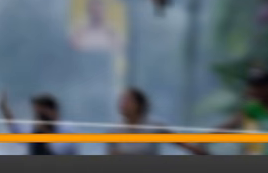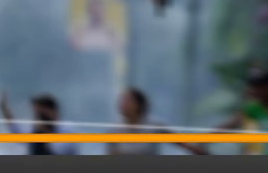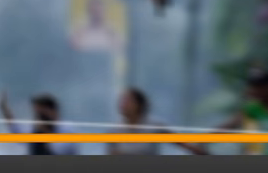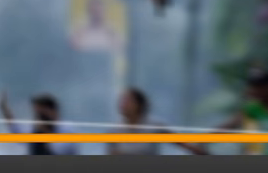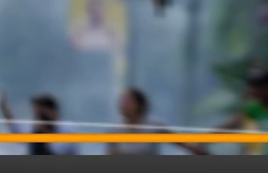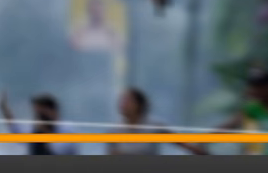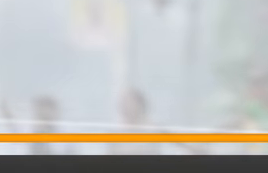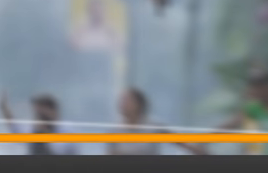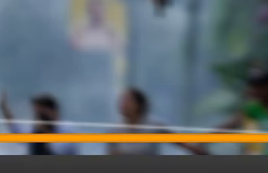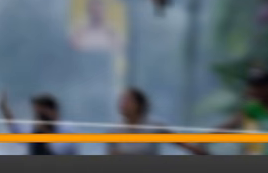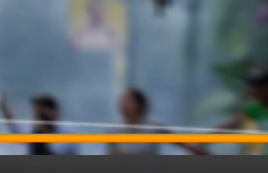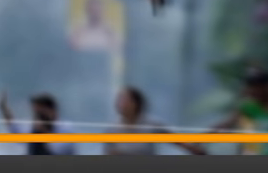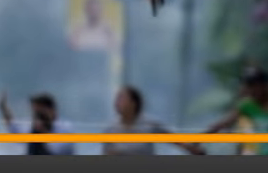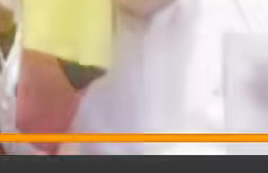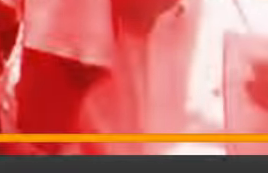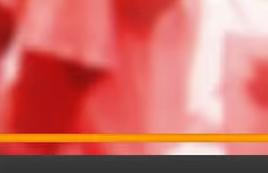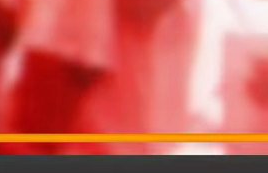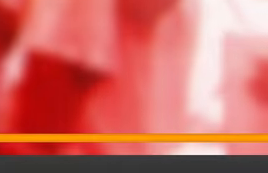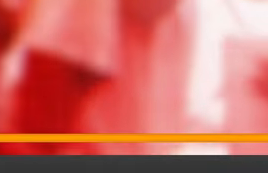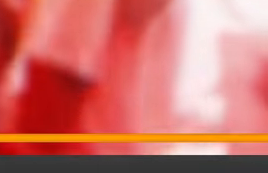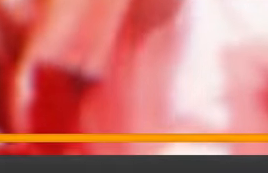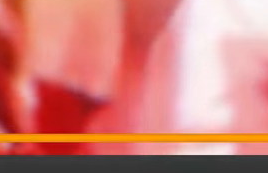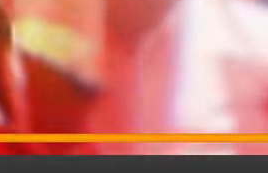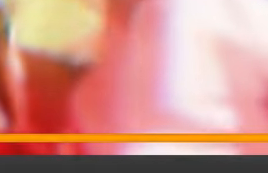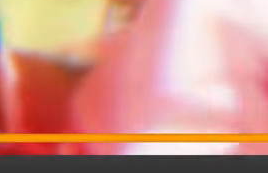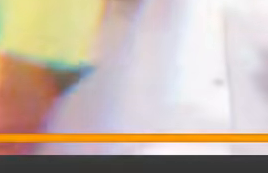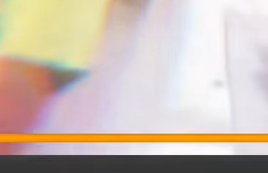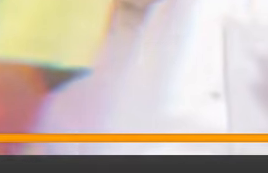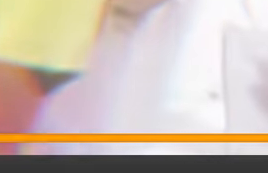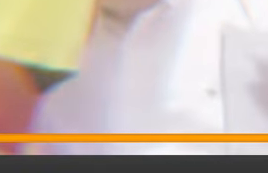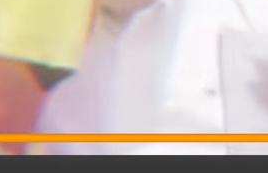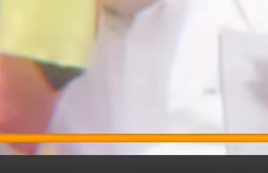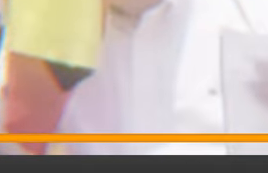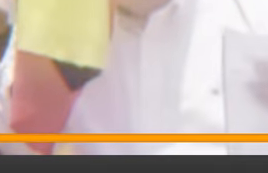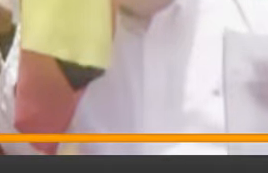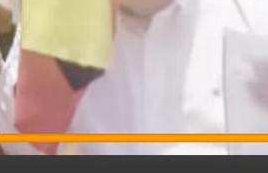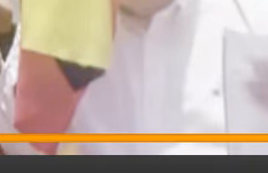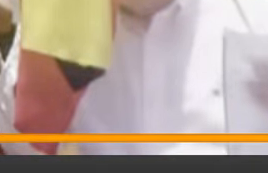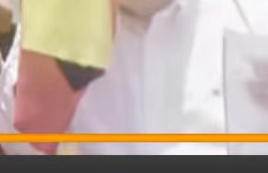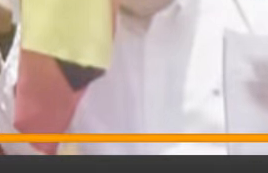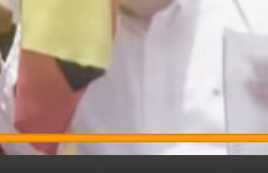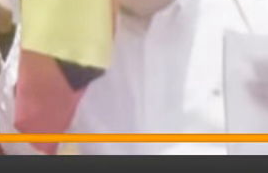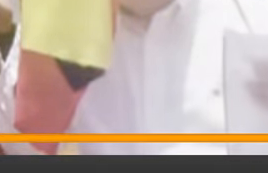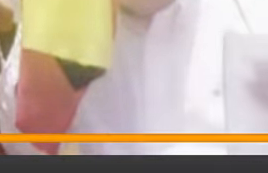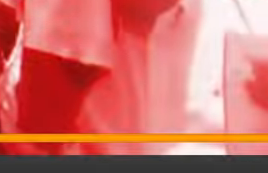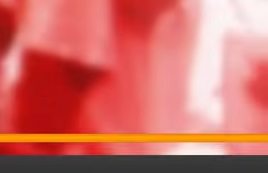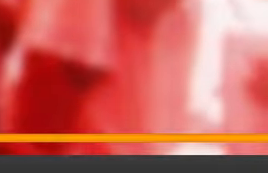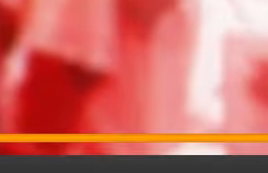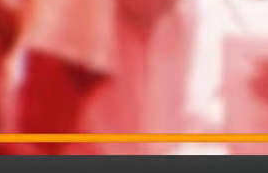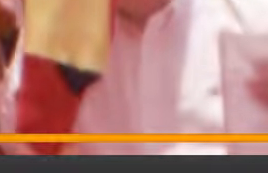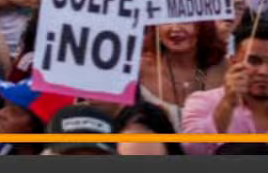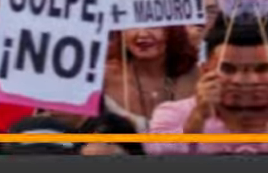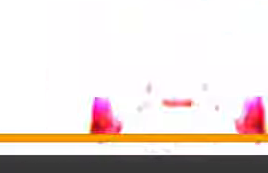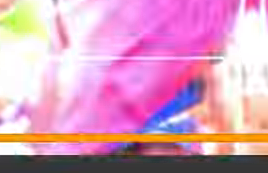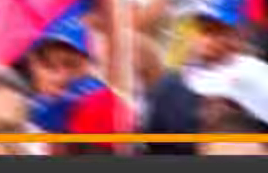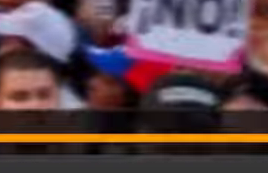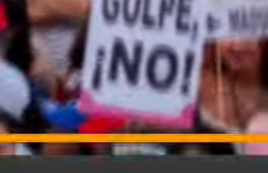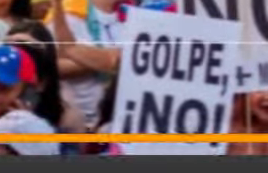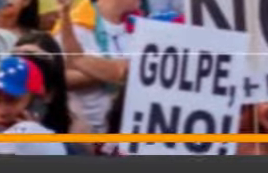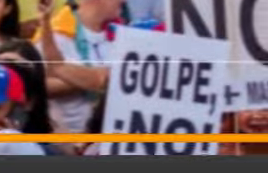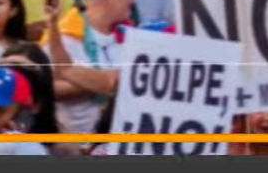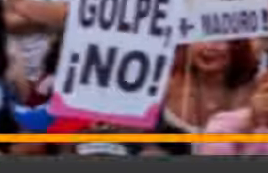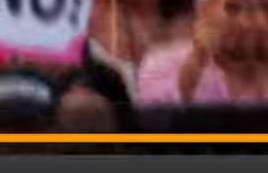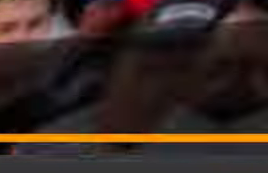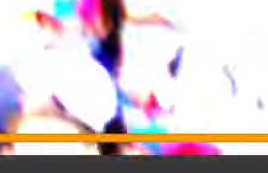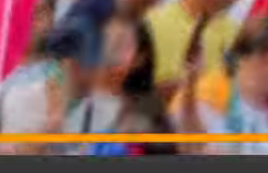Corina ha utilizado sus redes para visibilizar las historias de familias que tienen a sus hijos e hijas arrestados de las